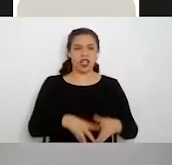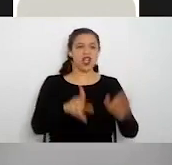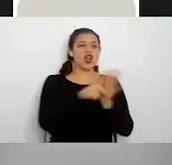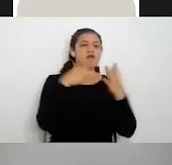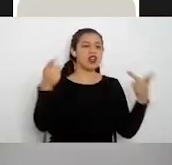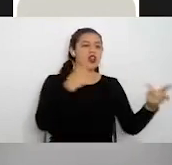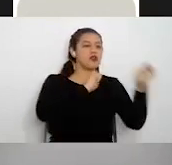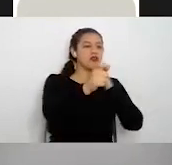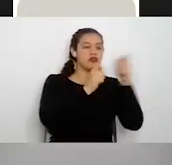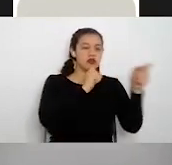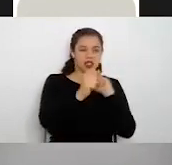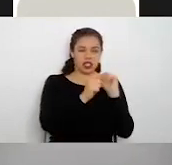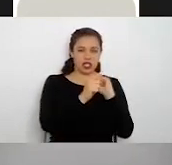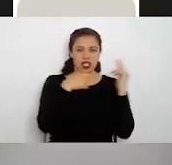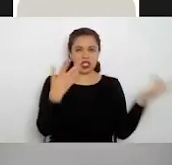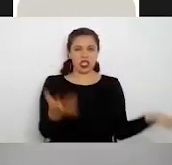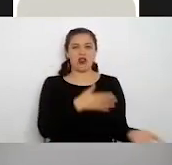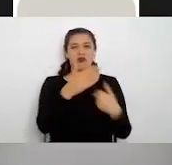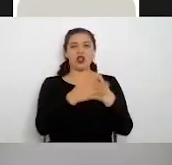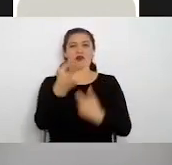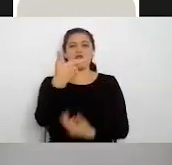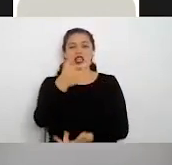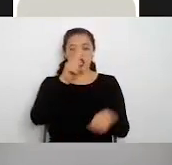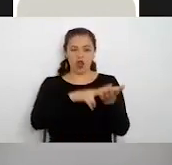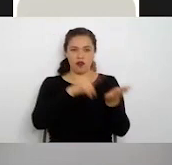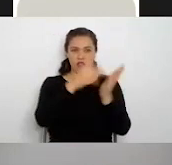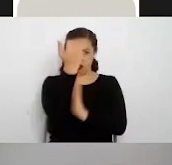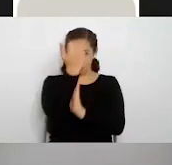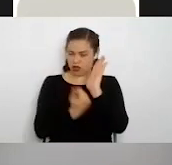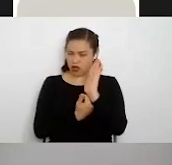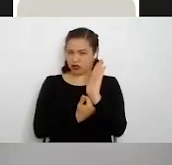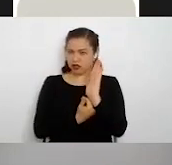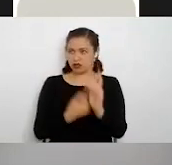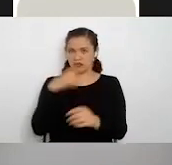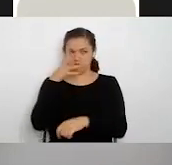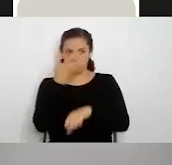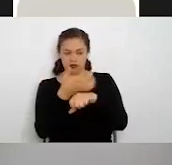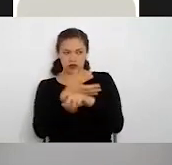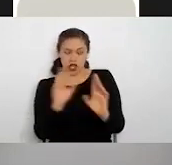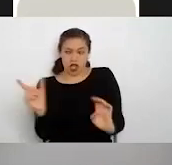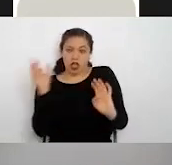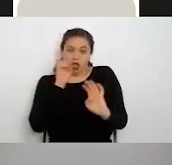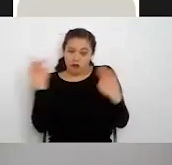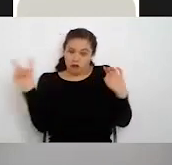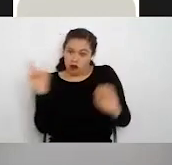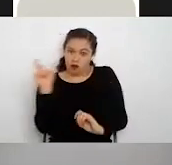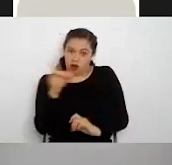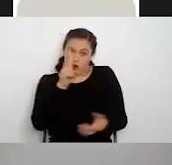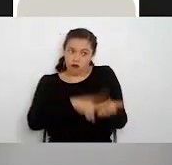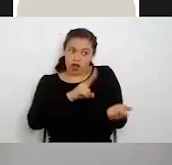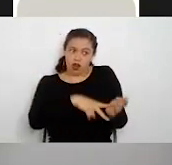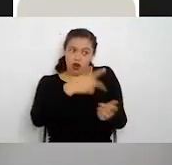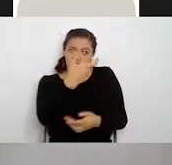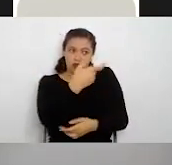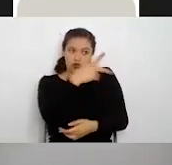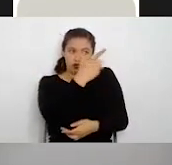mucha gente dice, la recesión que viene, pues yo cada que veo los datos de Estados Unidos digo, no sé a qué hora llegará, porque la verdad es que